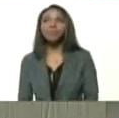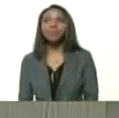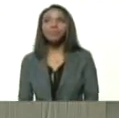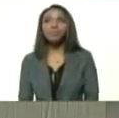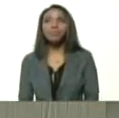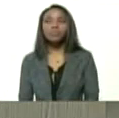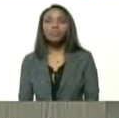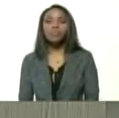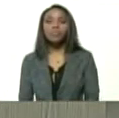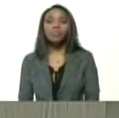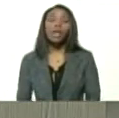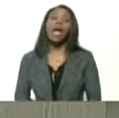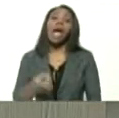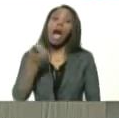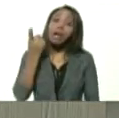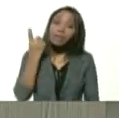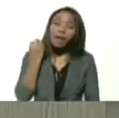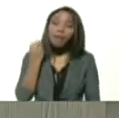Y ayer,